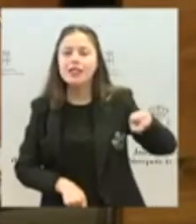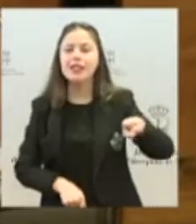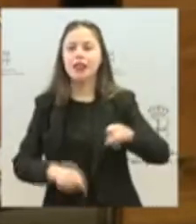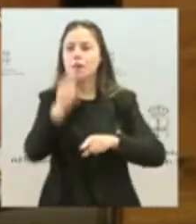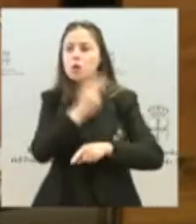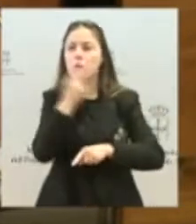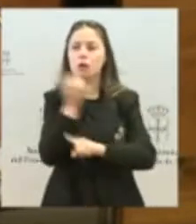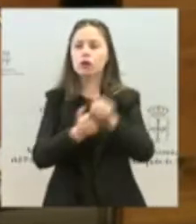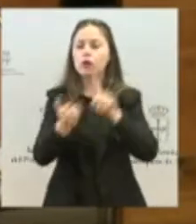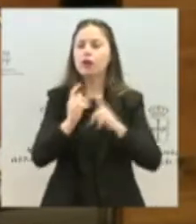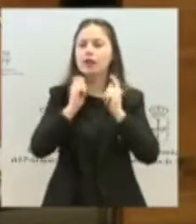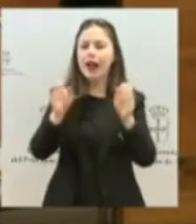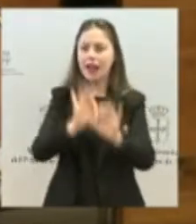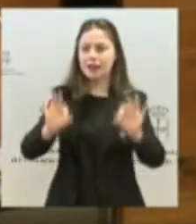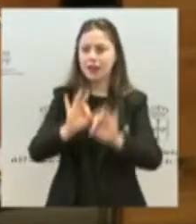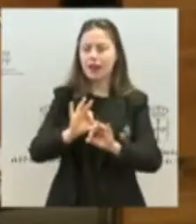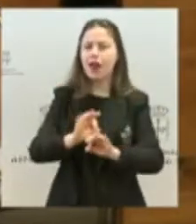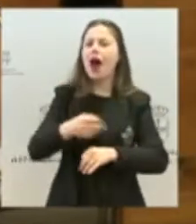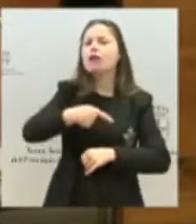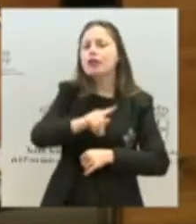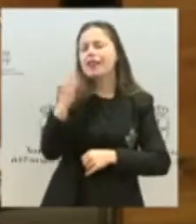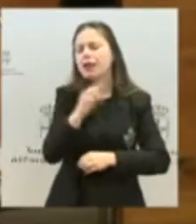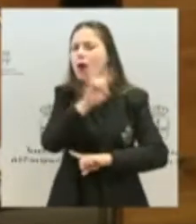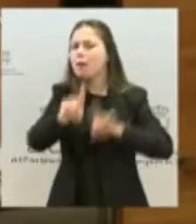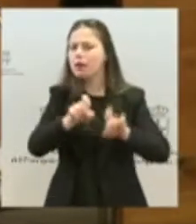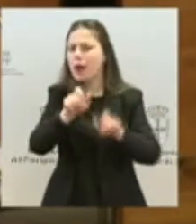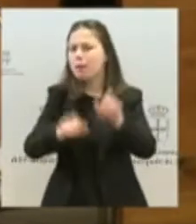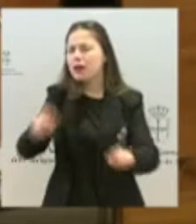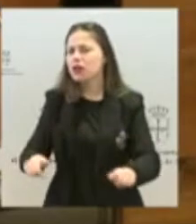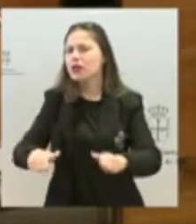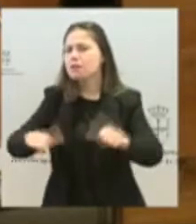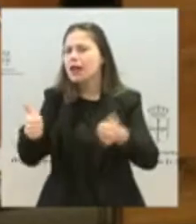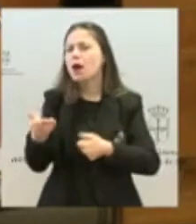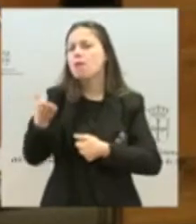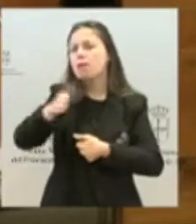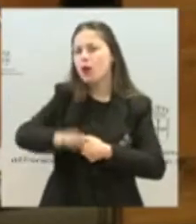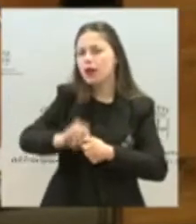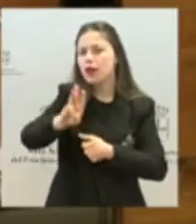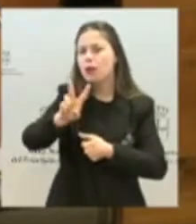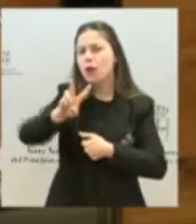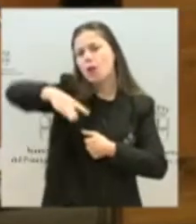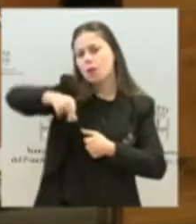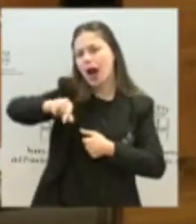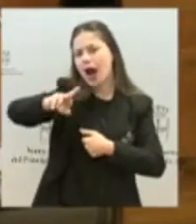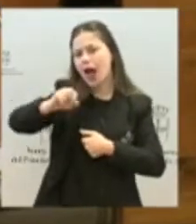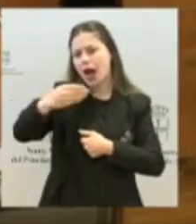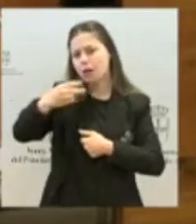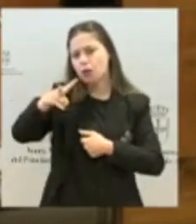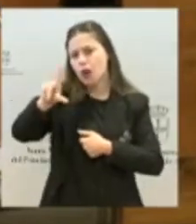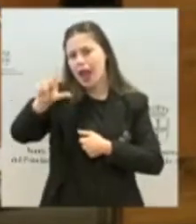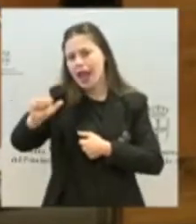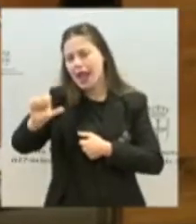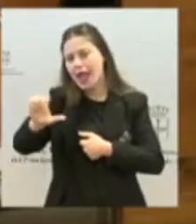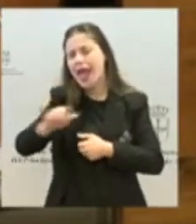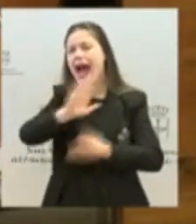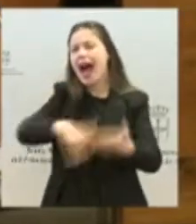preguntar, ¿cuántas personas más van a morir en Pumarabule hasta que las nuevas casas estén terminadas y listas para